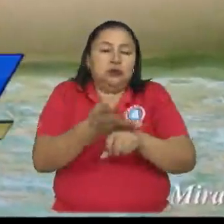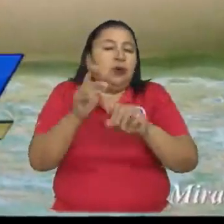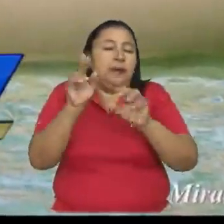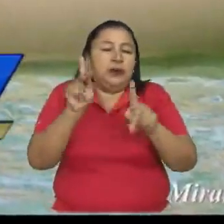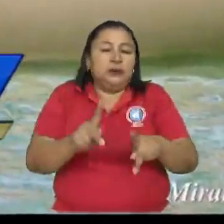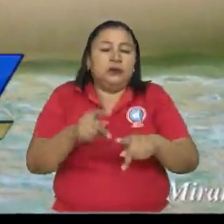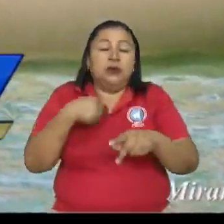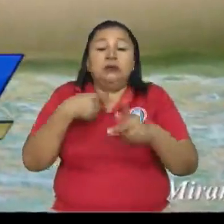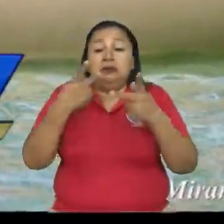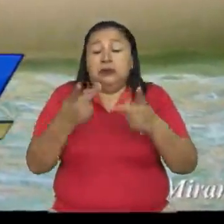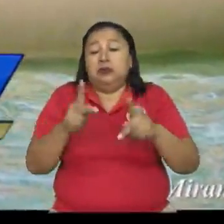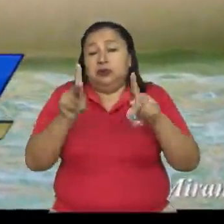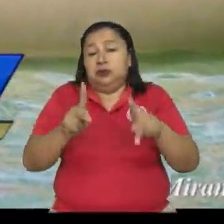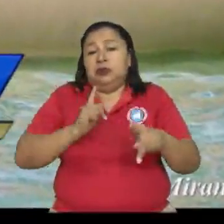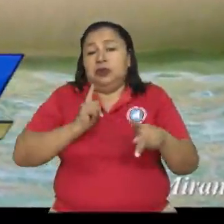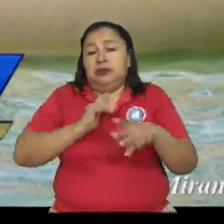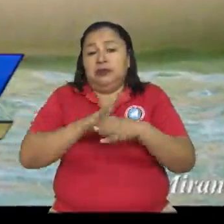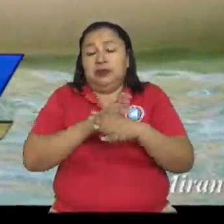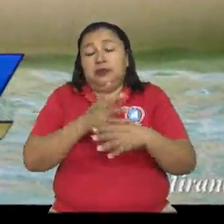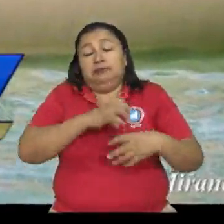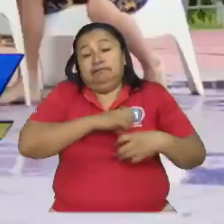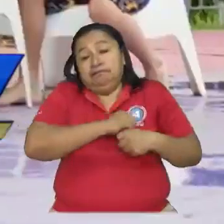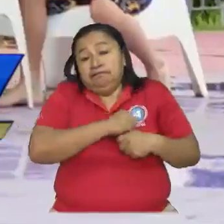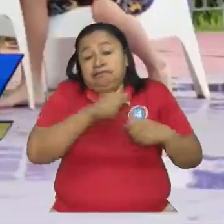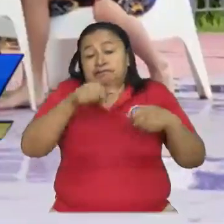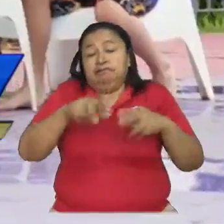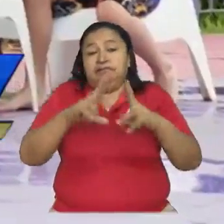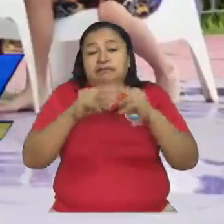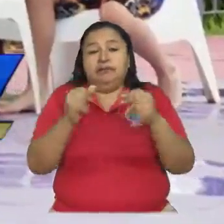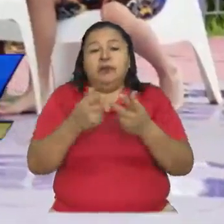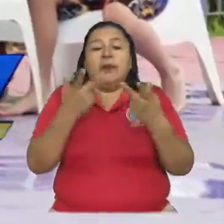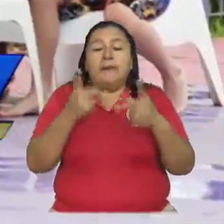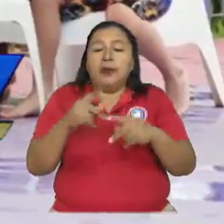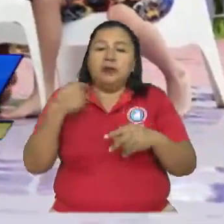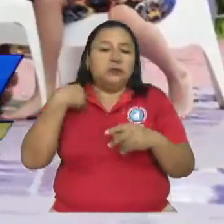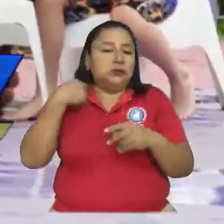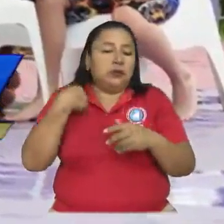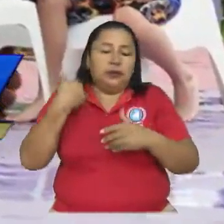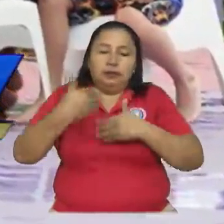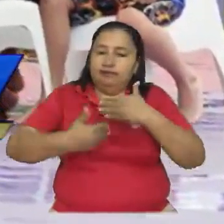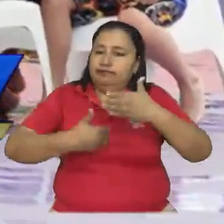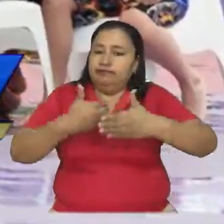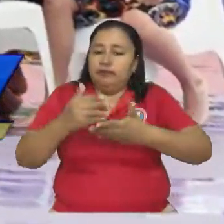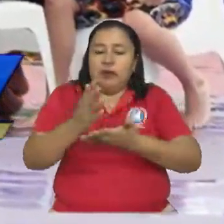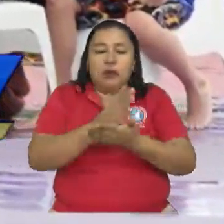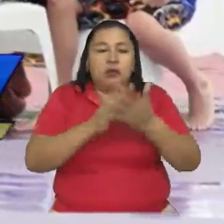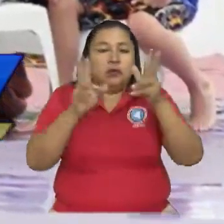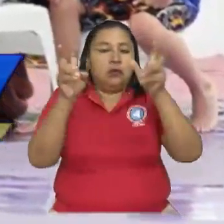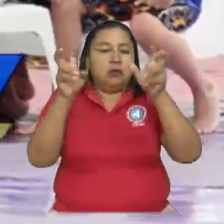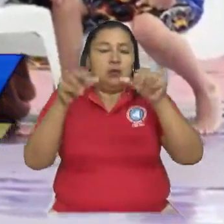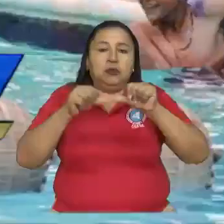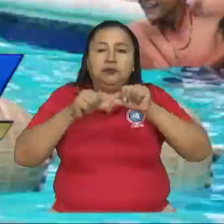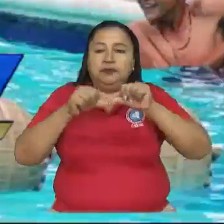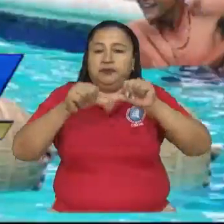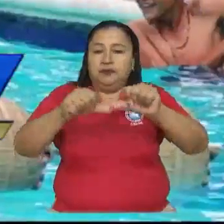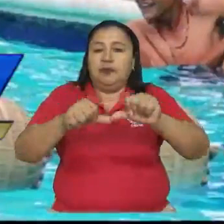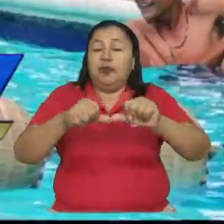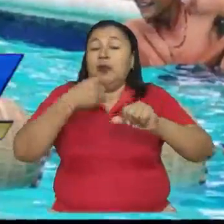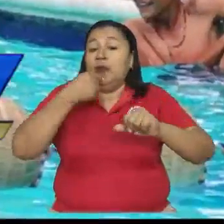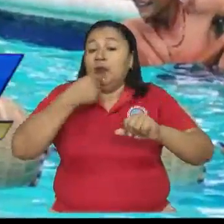de sus seres queridos, claro, en nuestro país. Pero ese es una constante, también es un tema permanente,